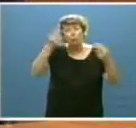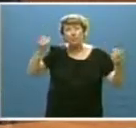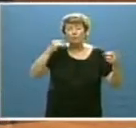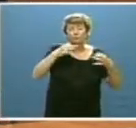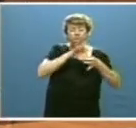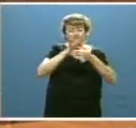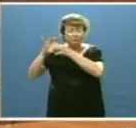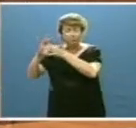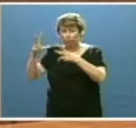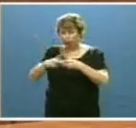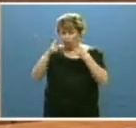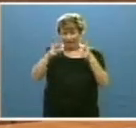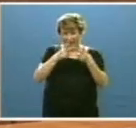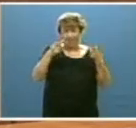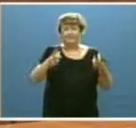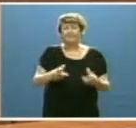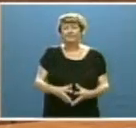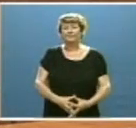social